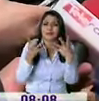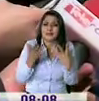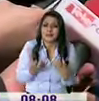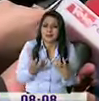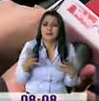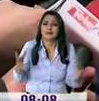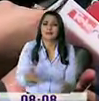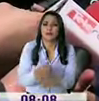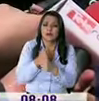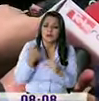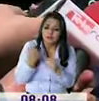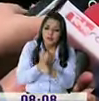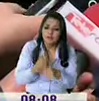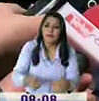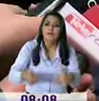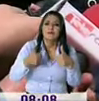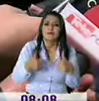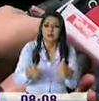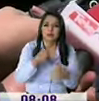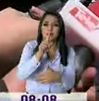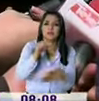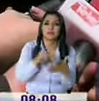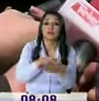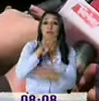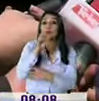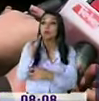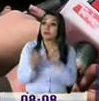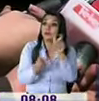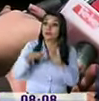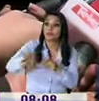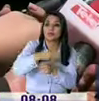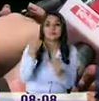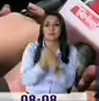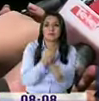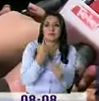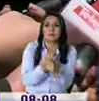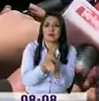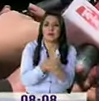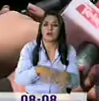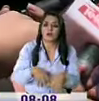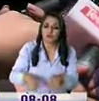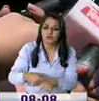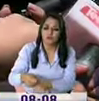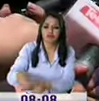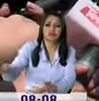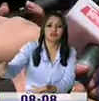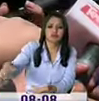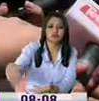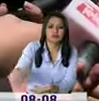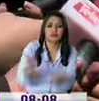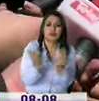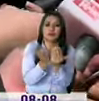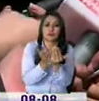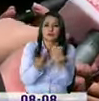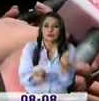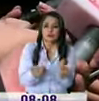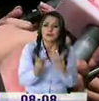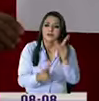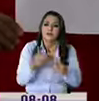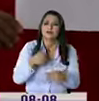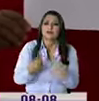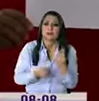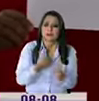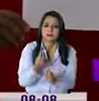la seguridad de seguir trabajando. 1.400 almas están trabajando aquí, barrido, recolección. Y esa gente, ¿qué vamos a